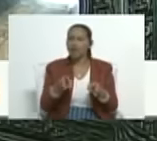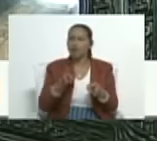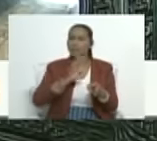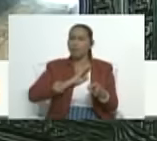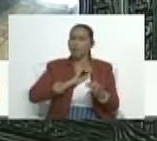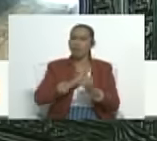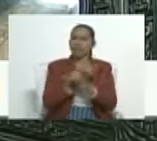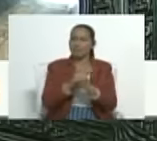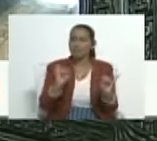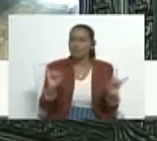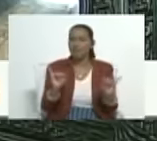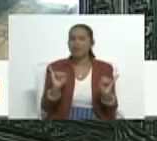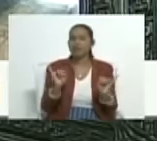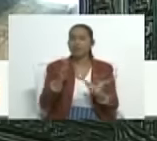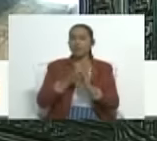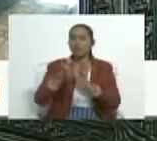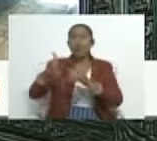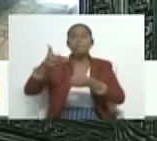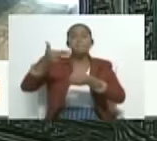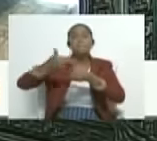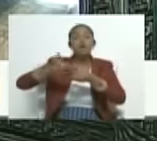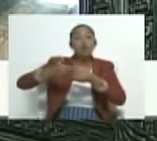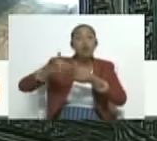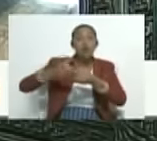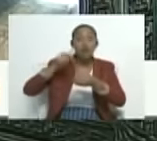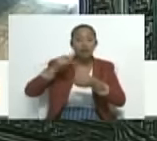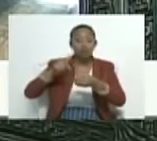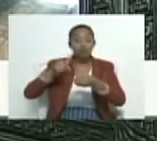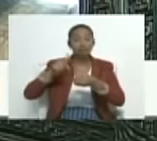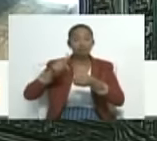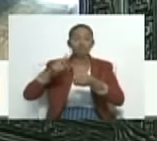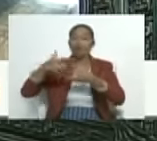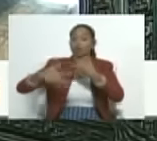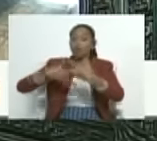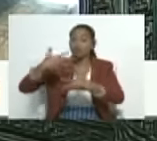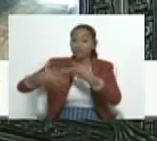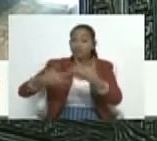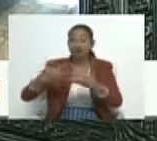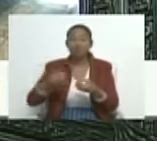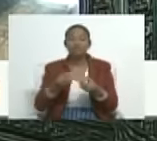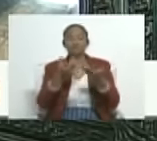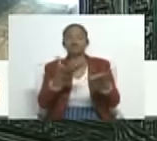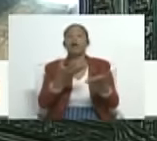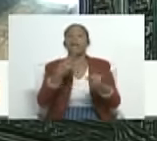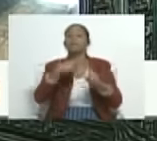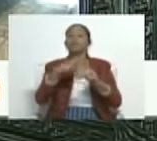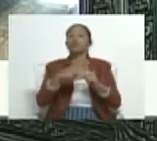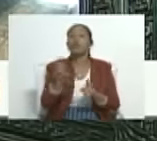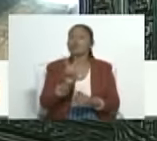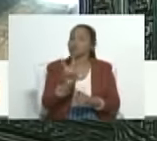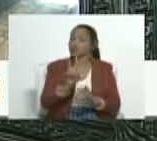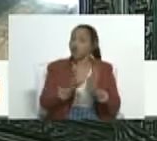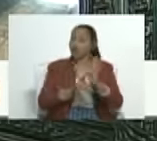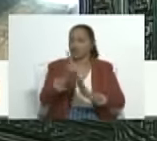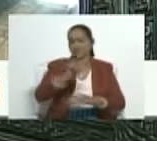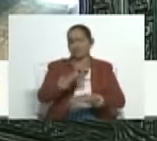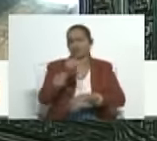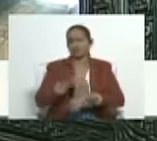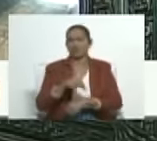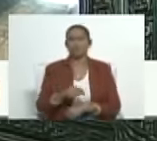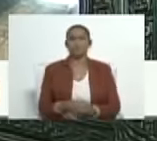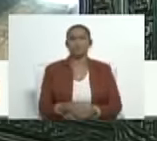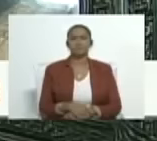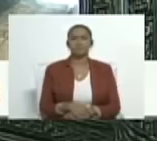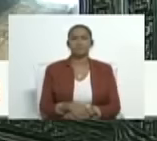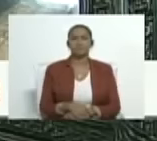renta petrolera que exhiba las grandes potencialidades de Venezuela a favor del desarrollo nacional.